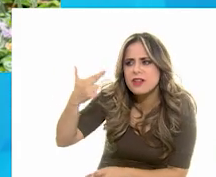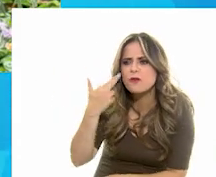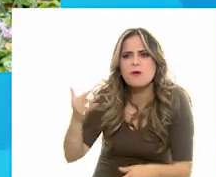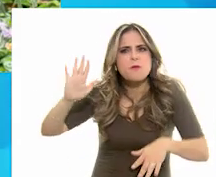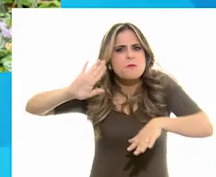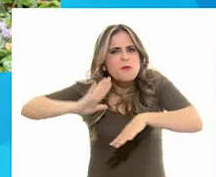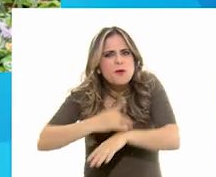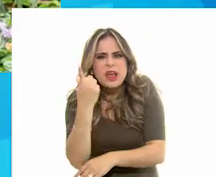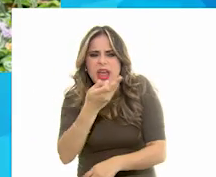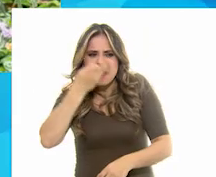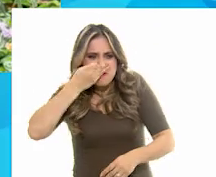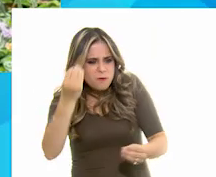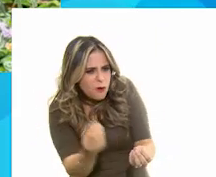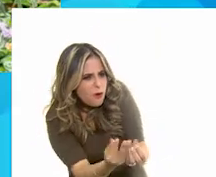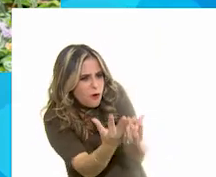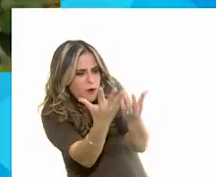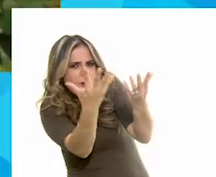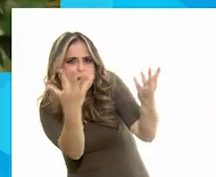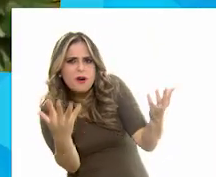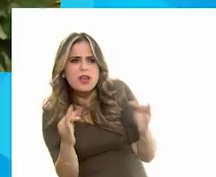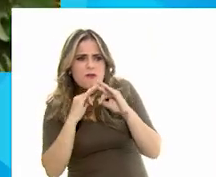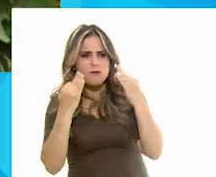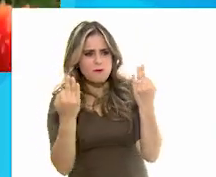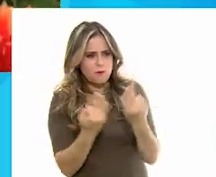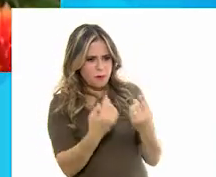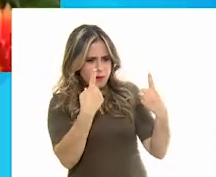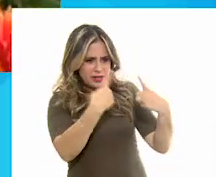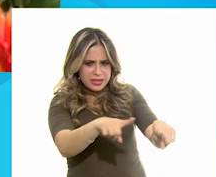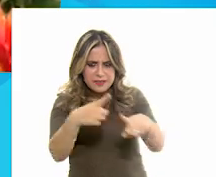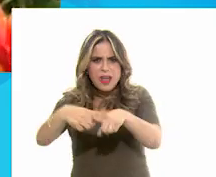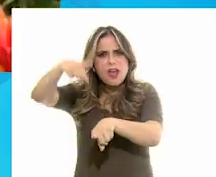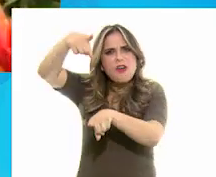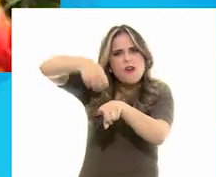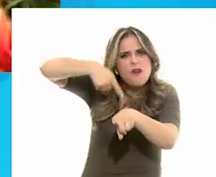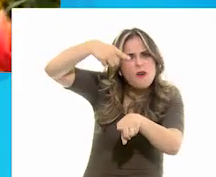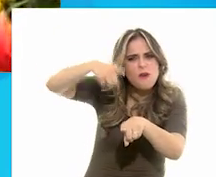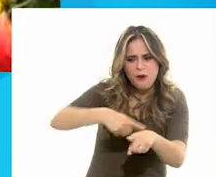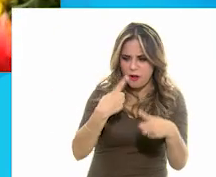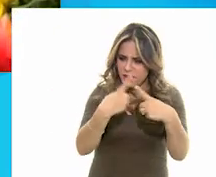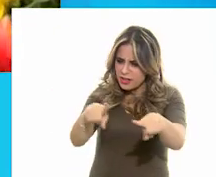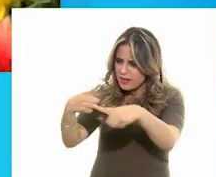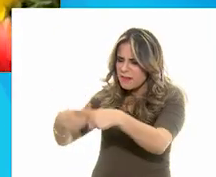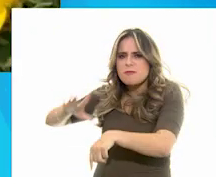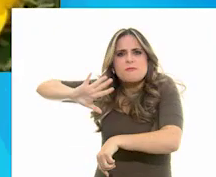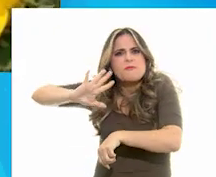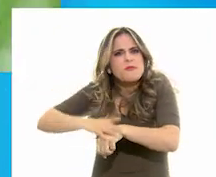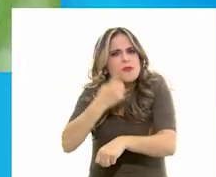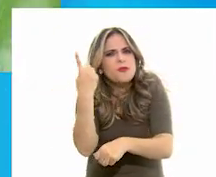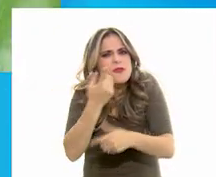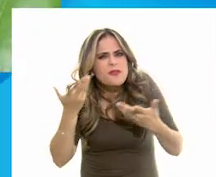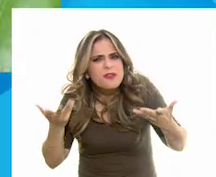las flores son tantas las formas y tantos colores.